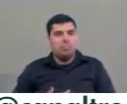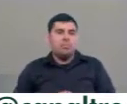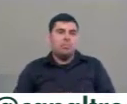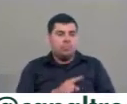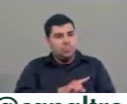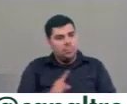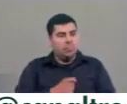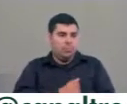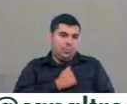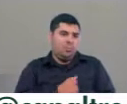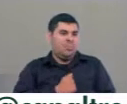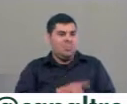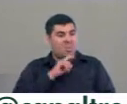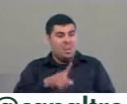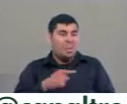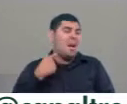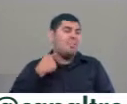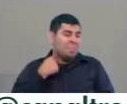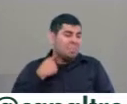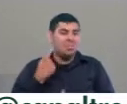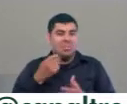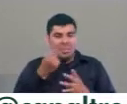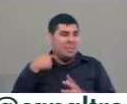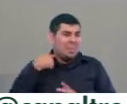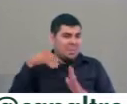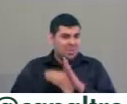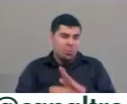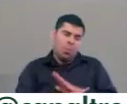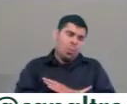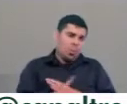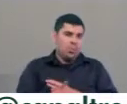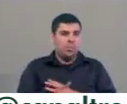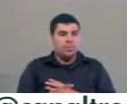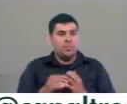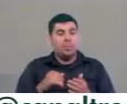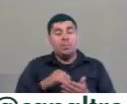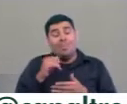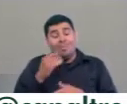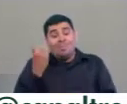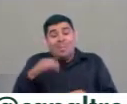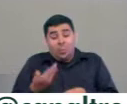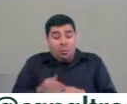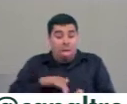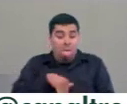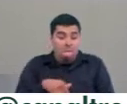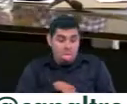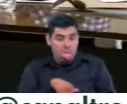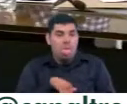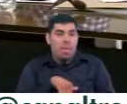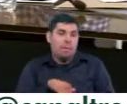municipio en quiebra porque eso debilita económicamente a la ciudad aleja a los inversionistas